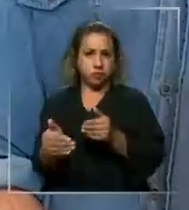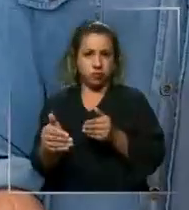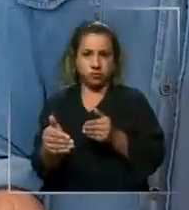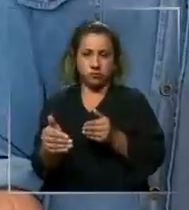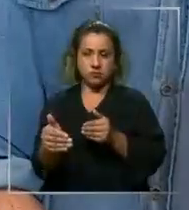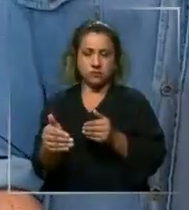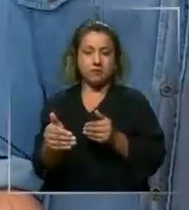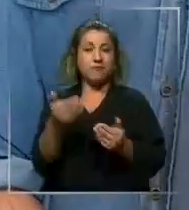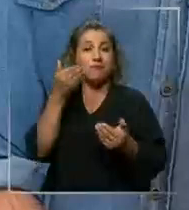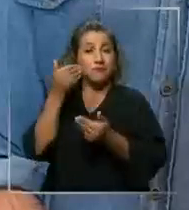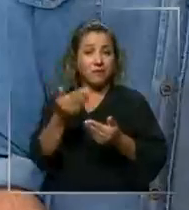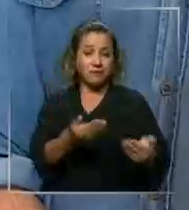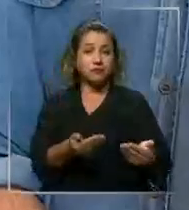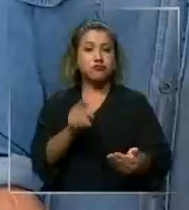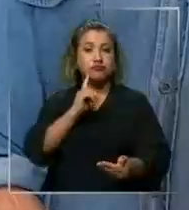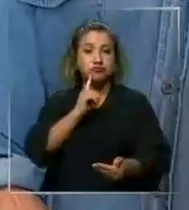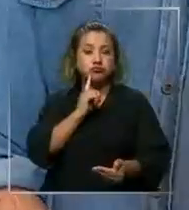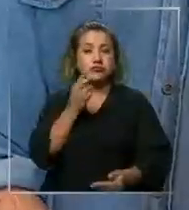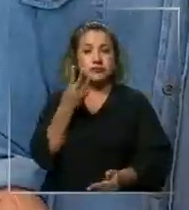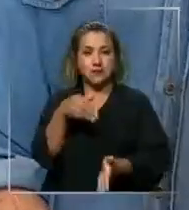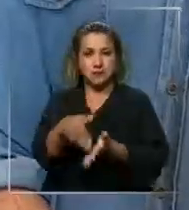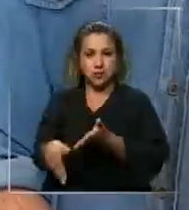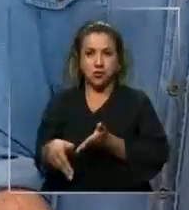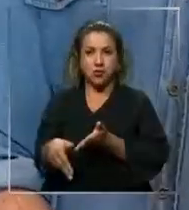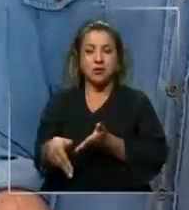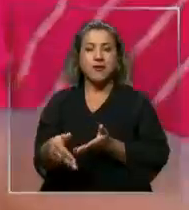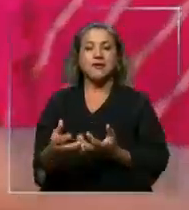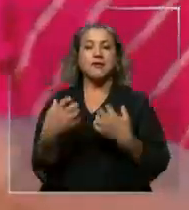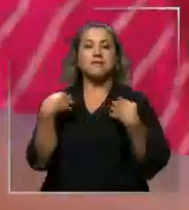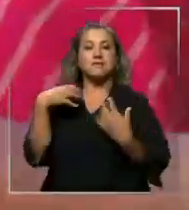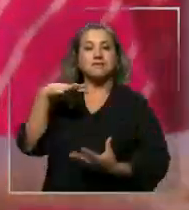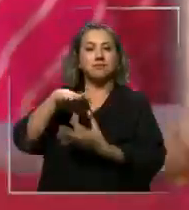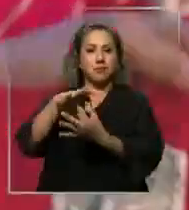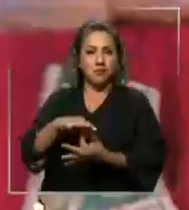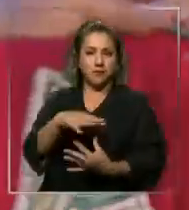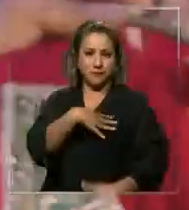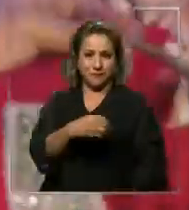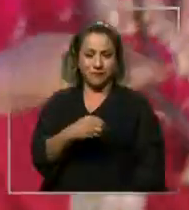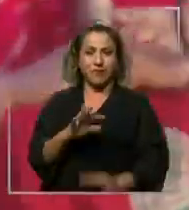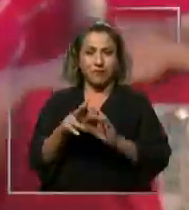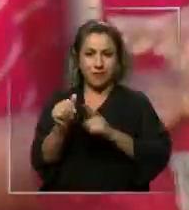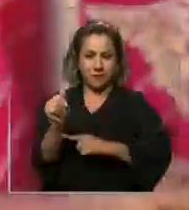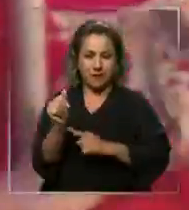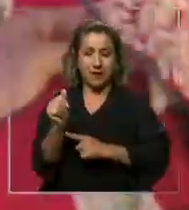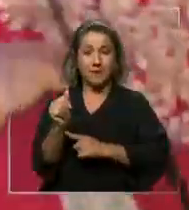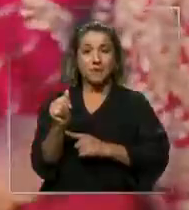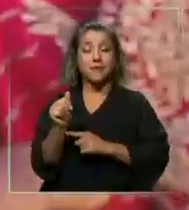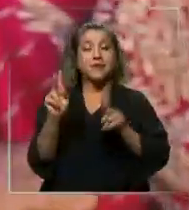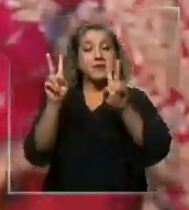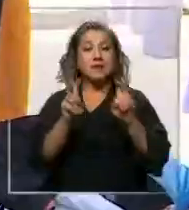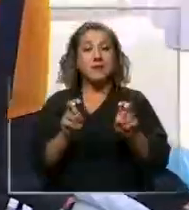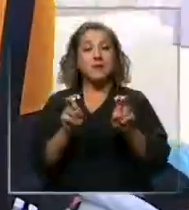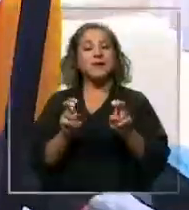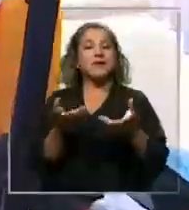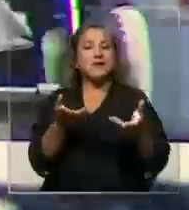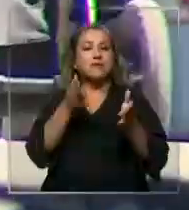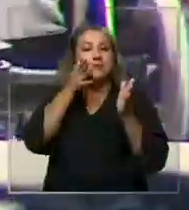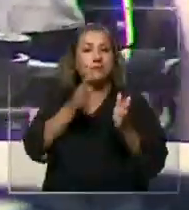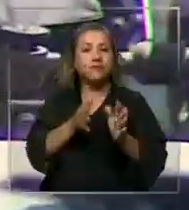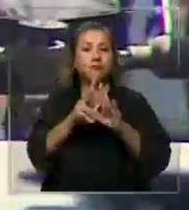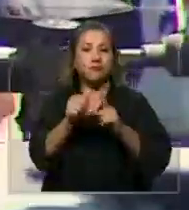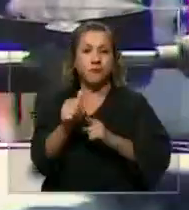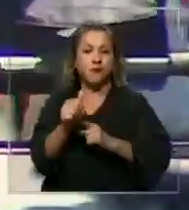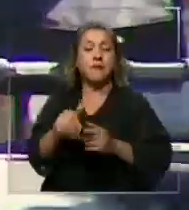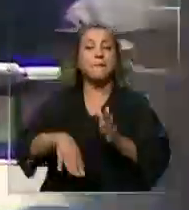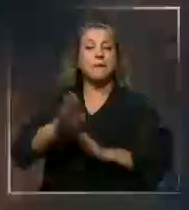en los beneficios que reciben estos tres millones de cargas familiares parte del paquete de medidas económicas enfocadas en